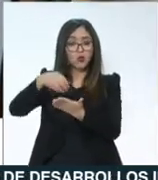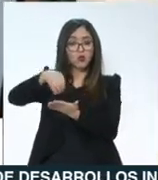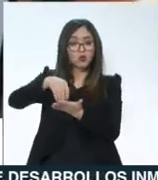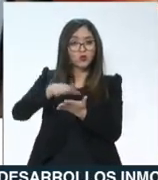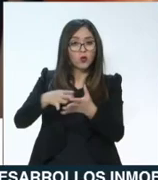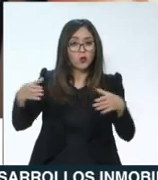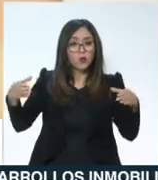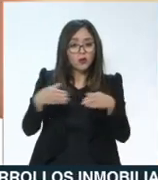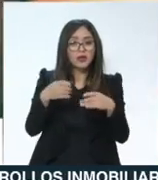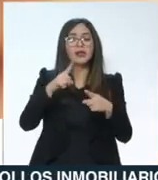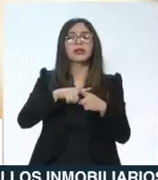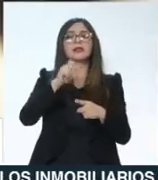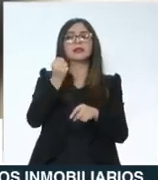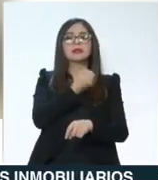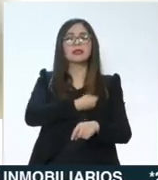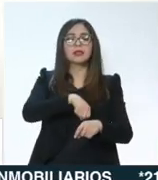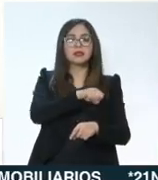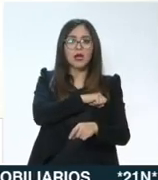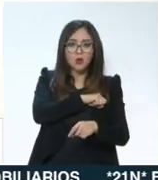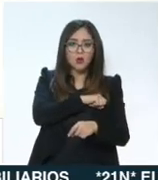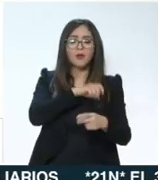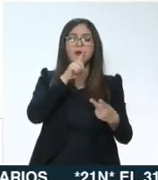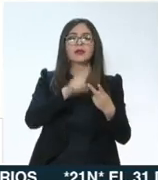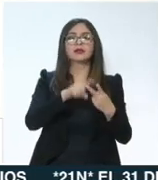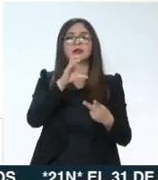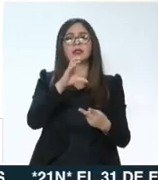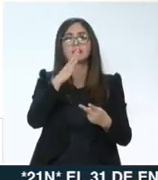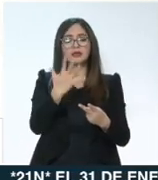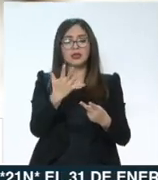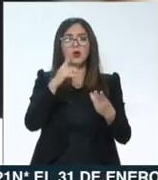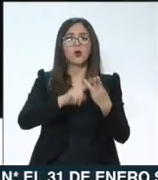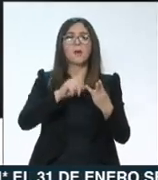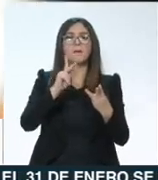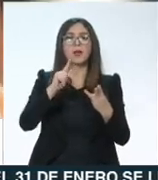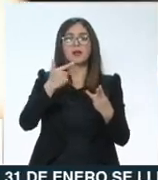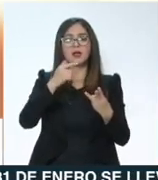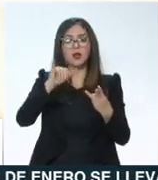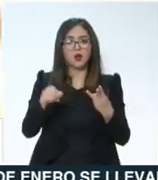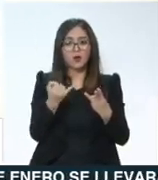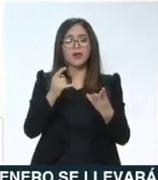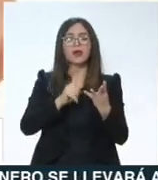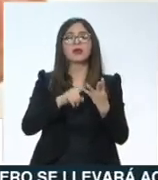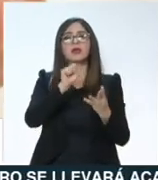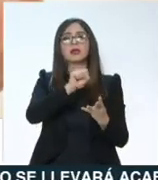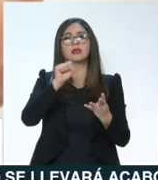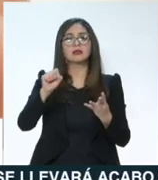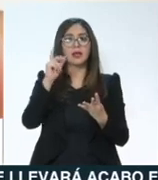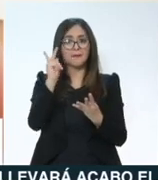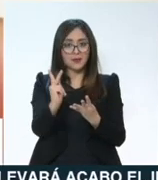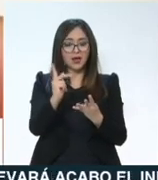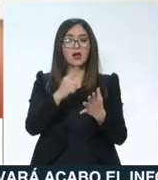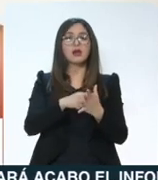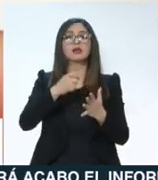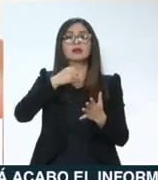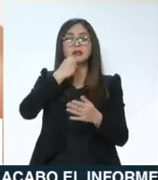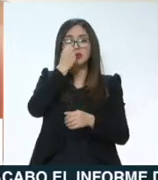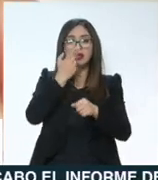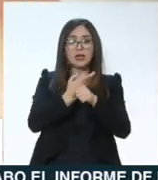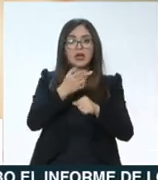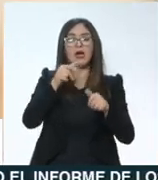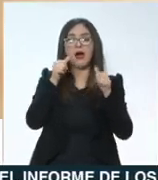es Secretaría de Salud, C5, Procuraduría General de Justicia, Secretaría de Seguridad Pública y nosotras como Secretaría de las